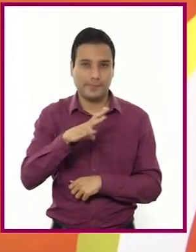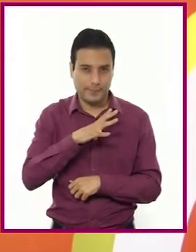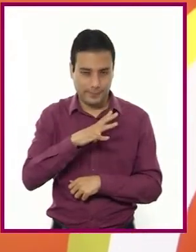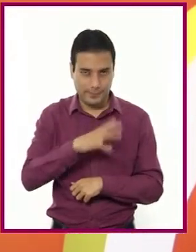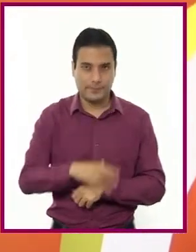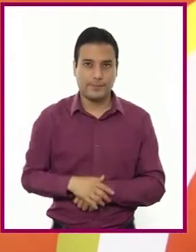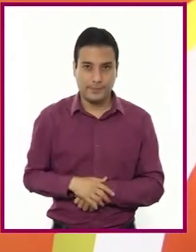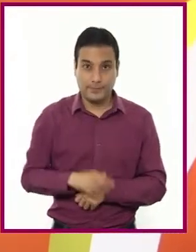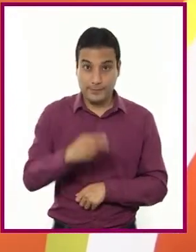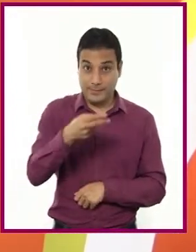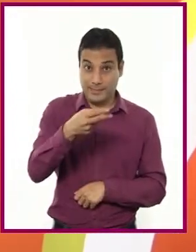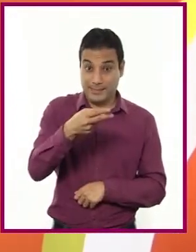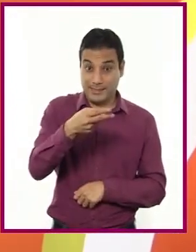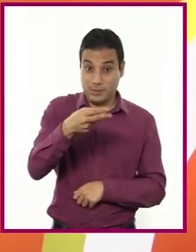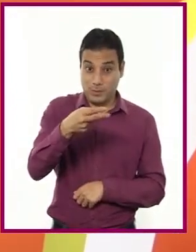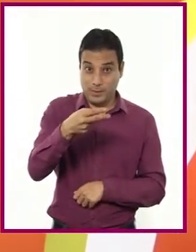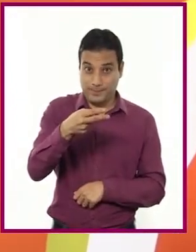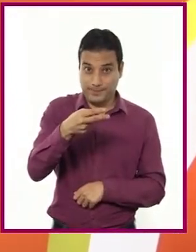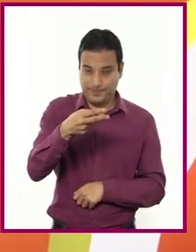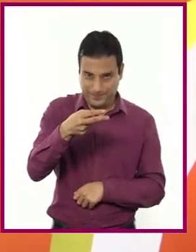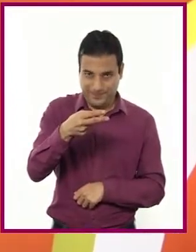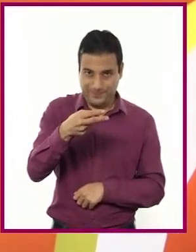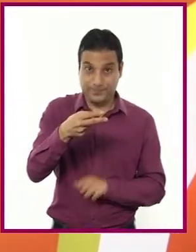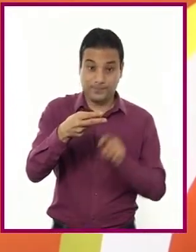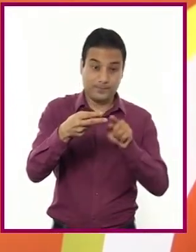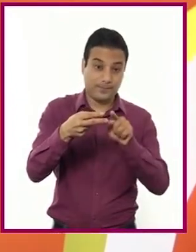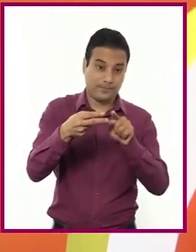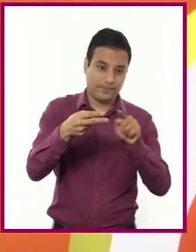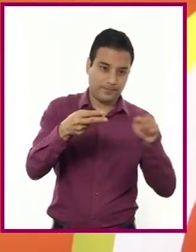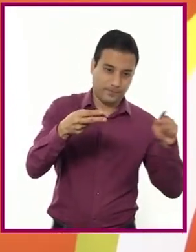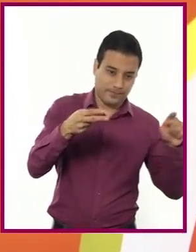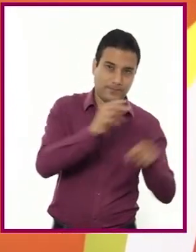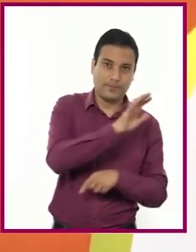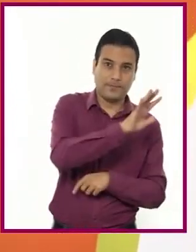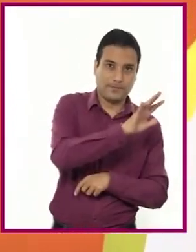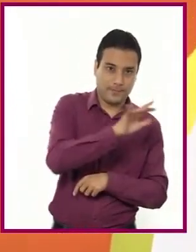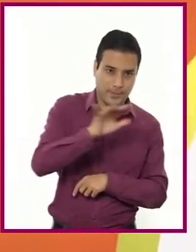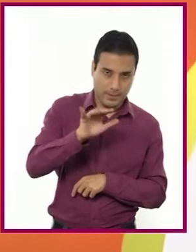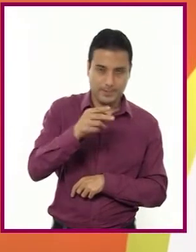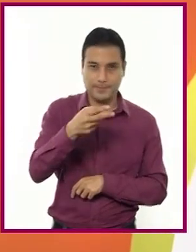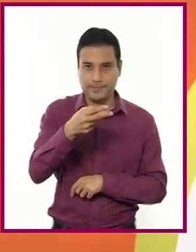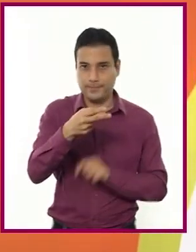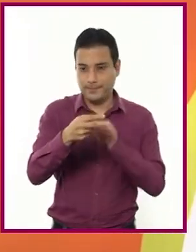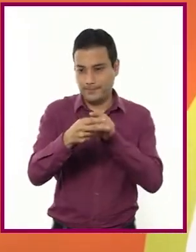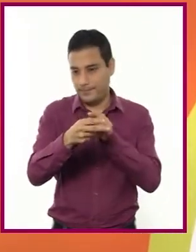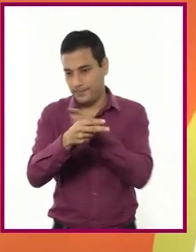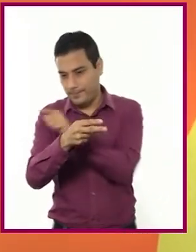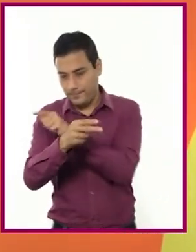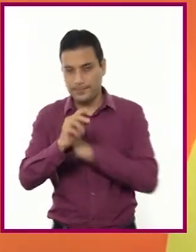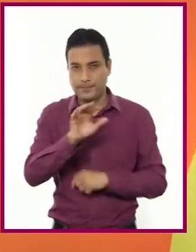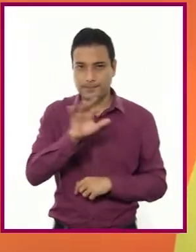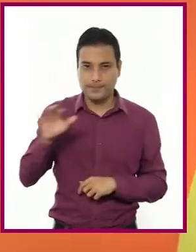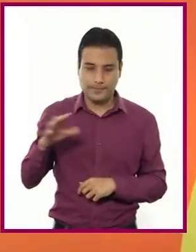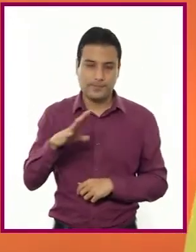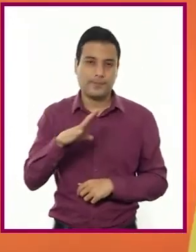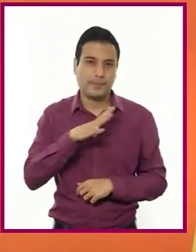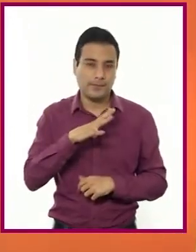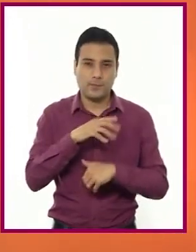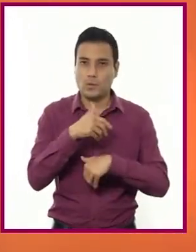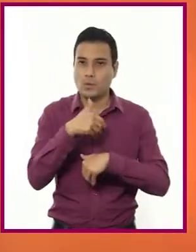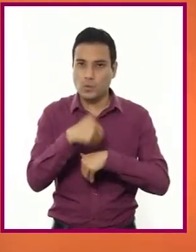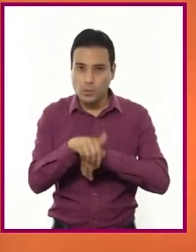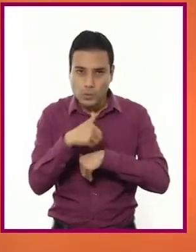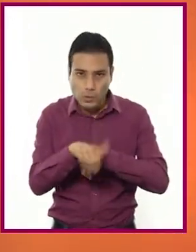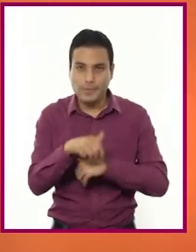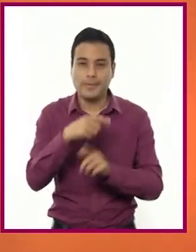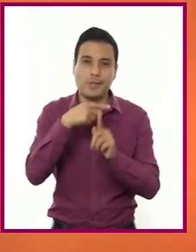dos expresiones algebraicas equivalentes, compuestas por números, signos de operación y